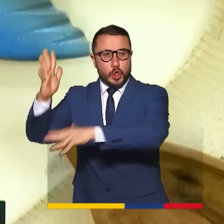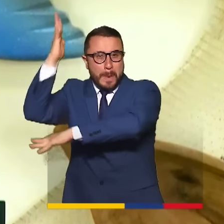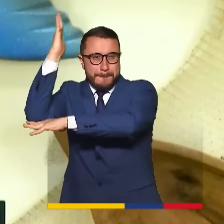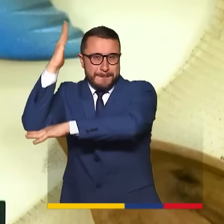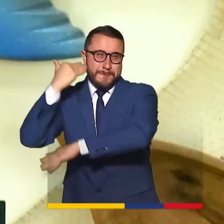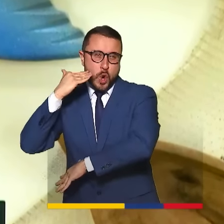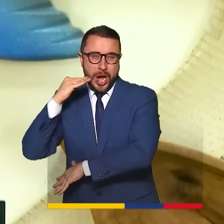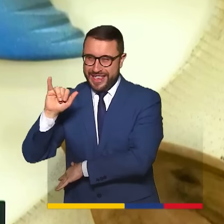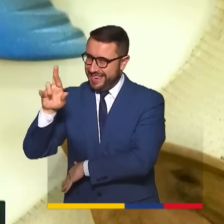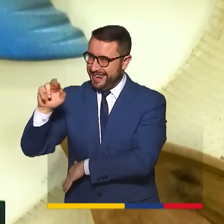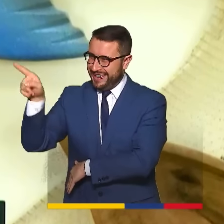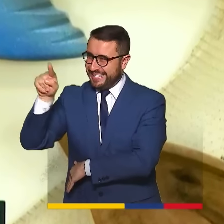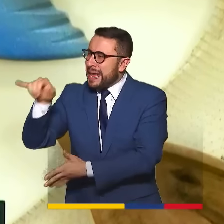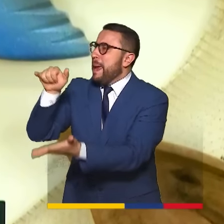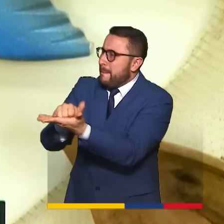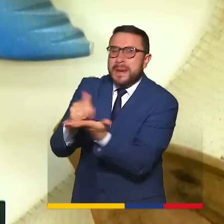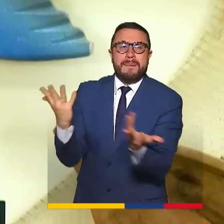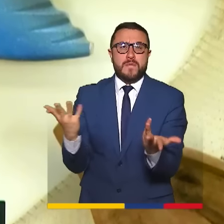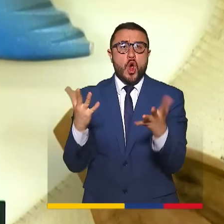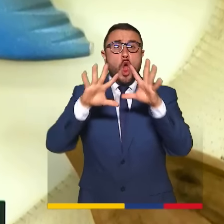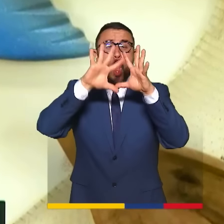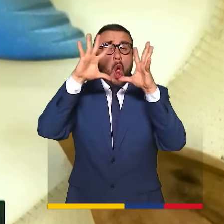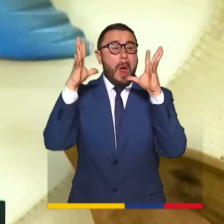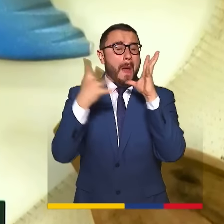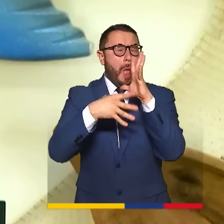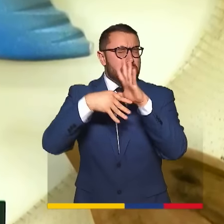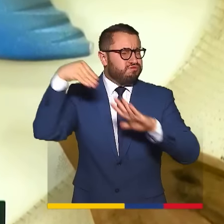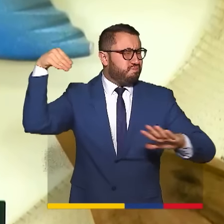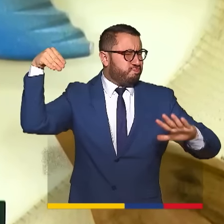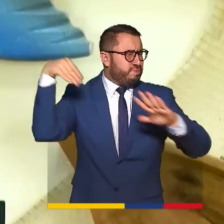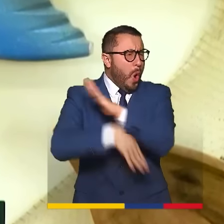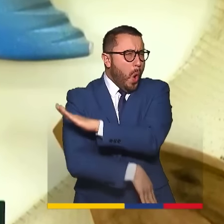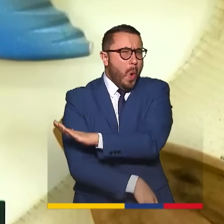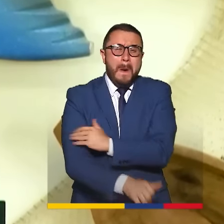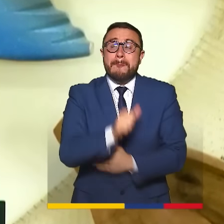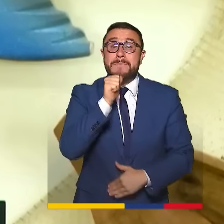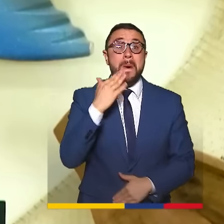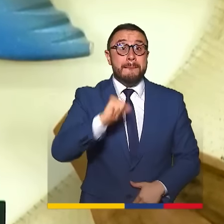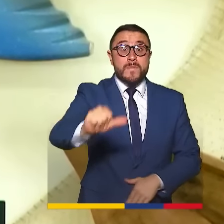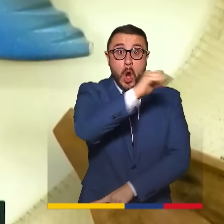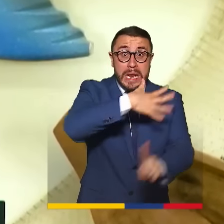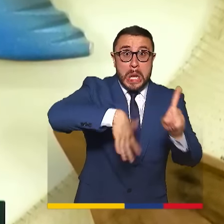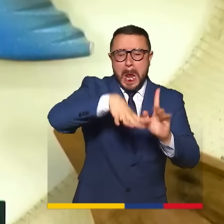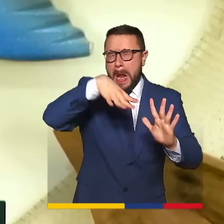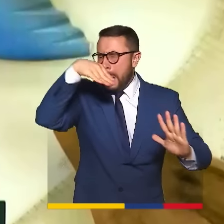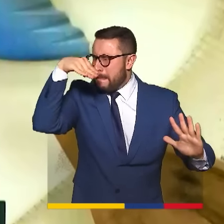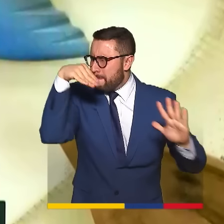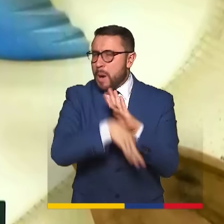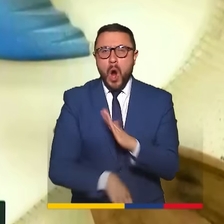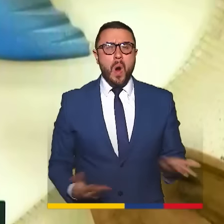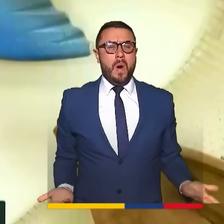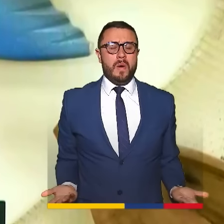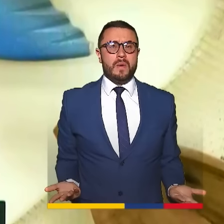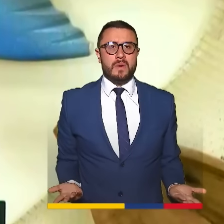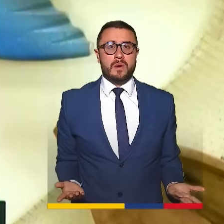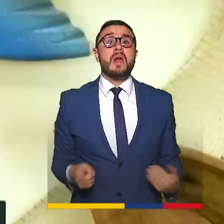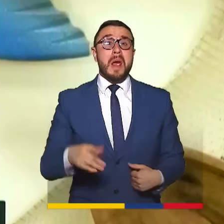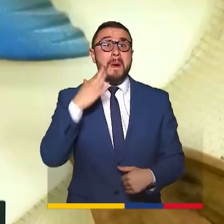se condensa en la crisis humanitaria sobre la mujer en Colombia. La mujer en Colombia